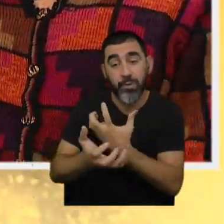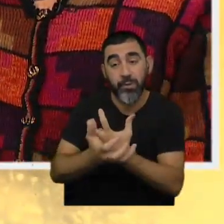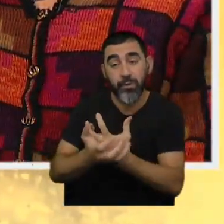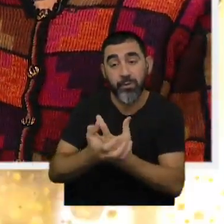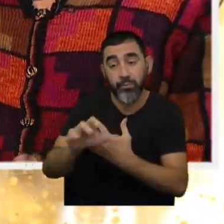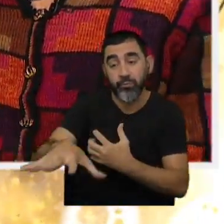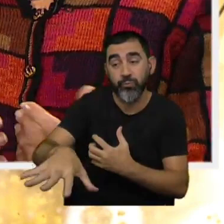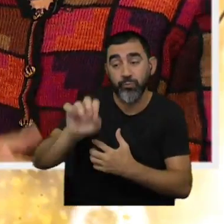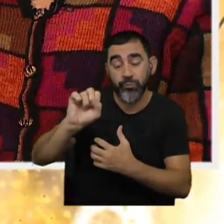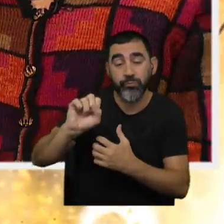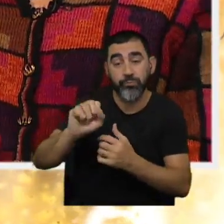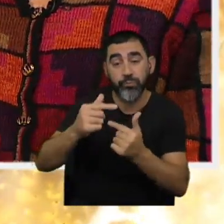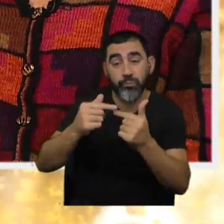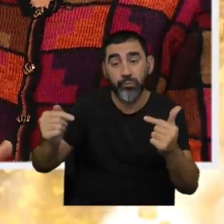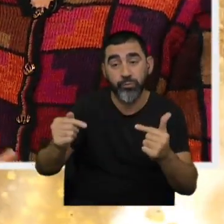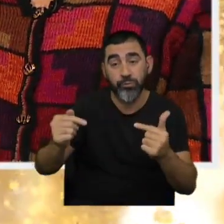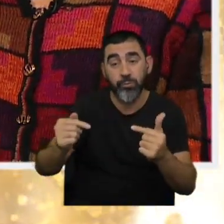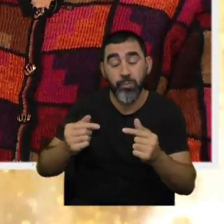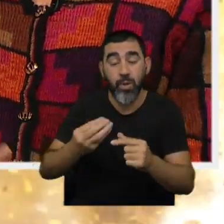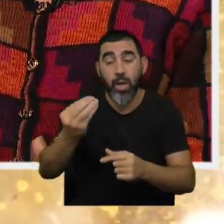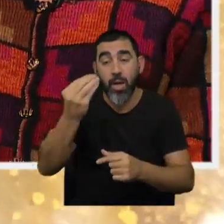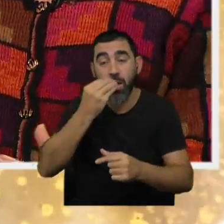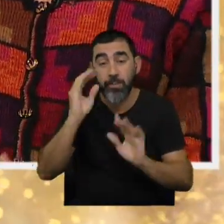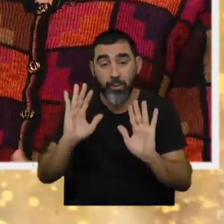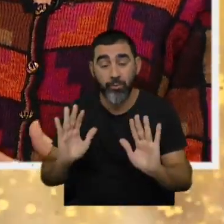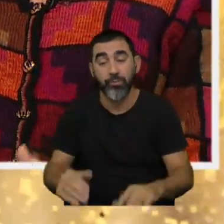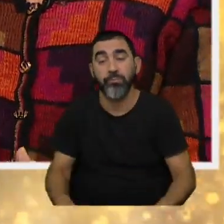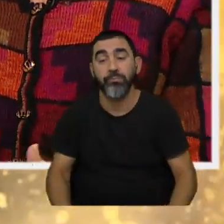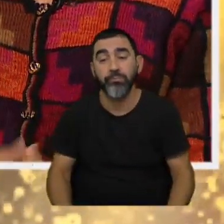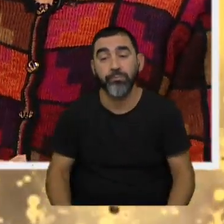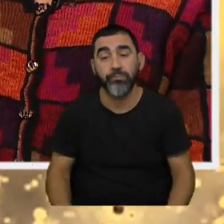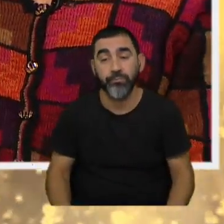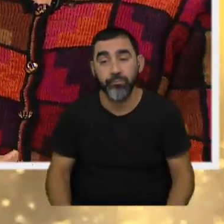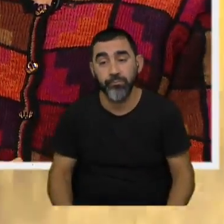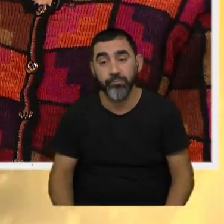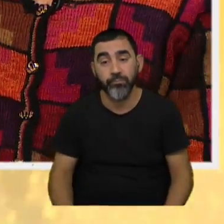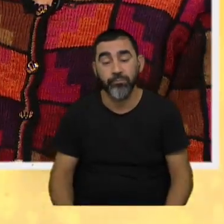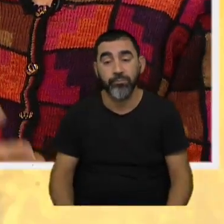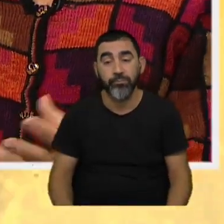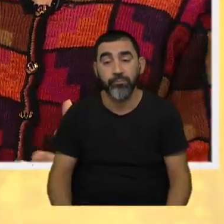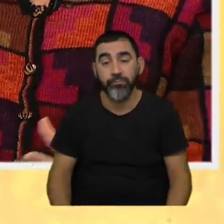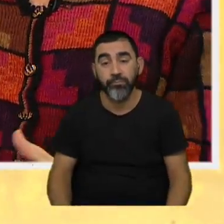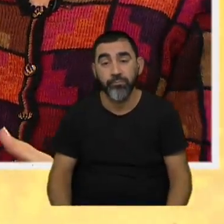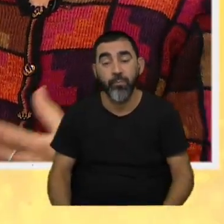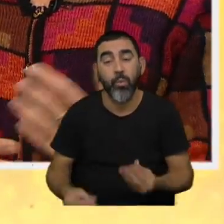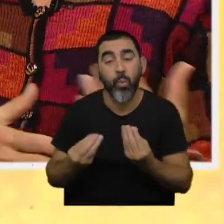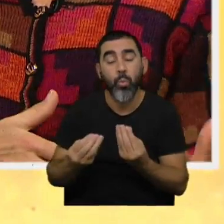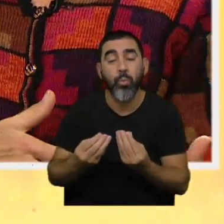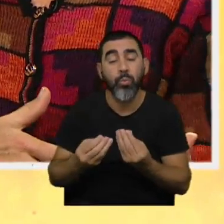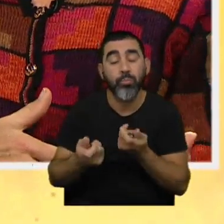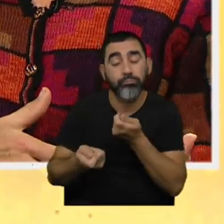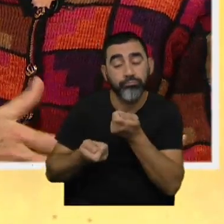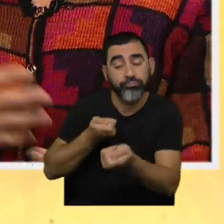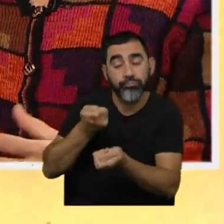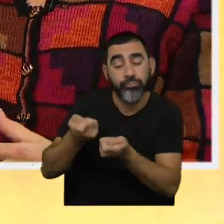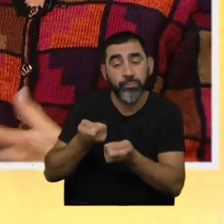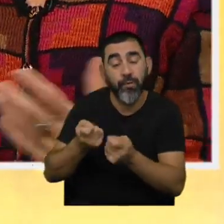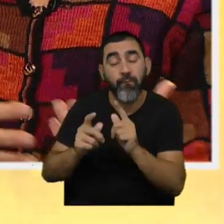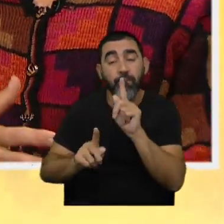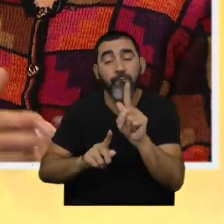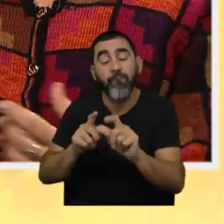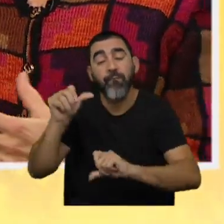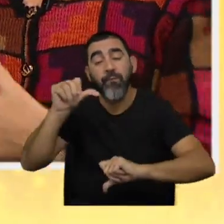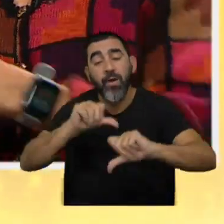recoge lo necesario para hacer sus alimentos. Y en ese sentido va por ahí un poco en qué puede contribuir la Facultad de Química,